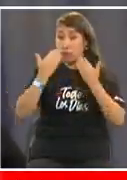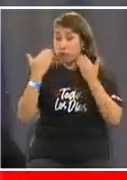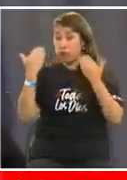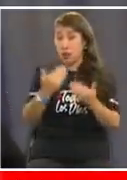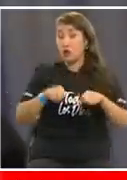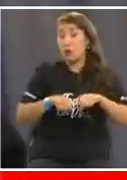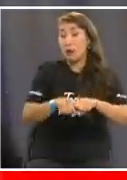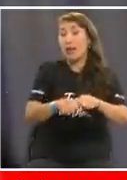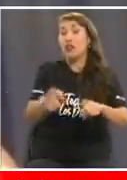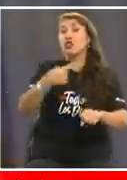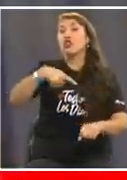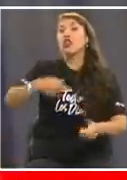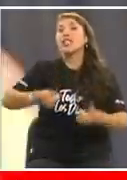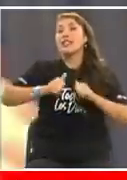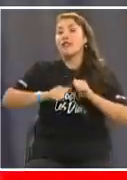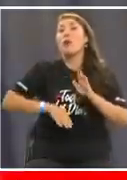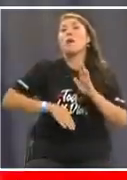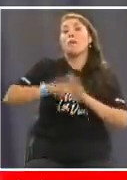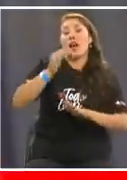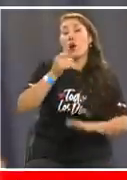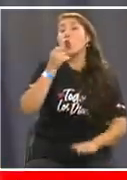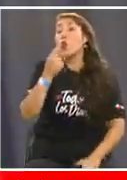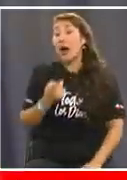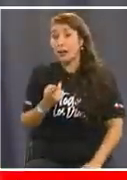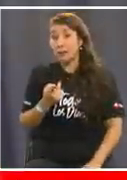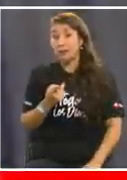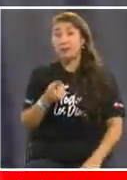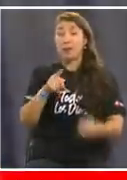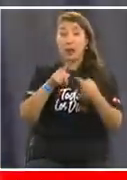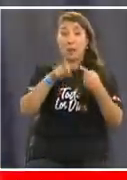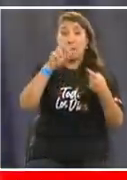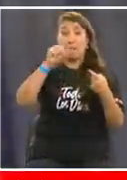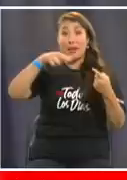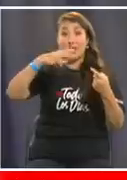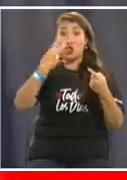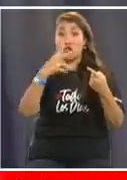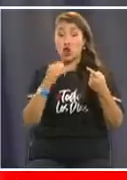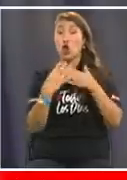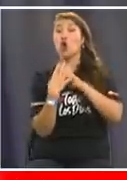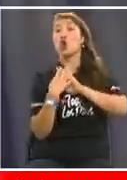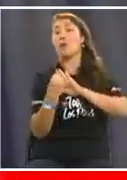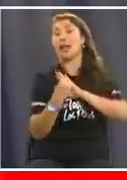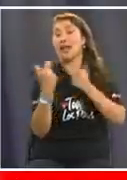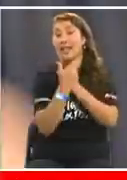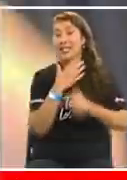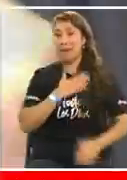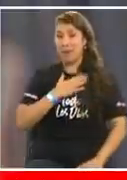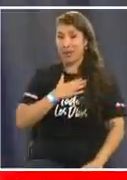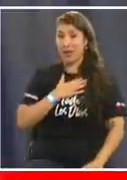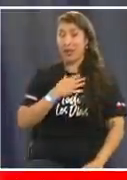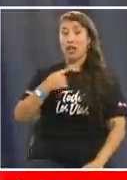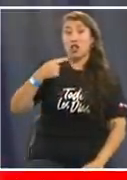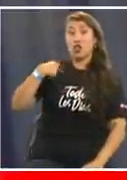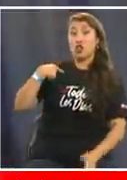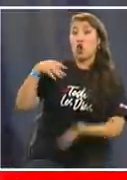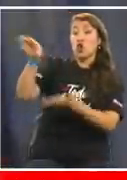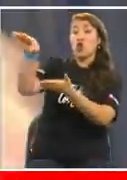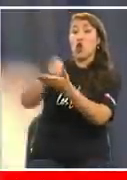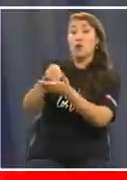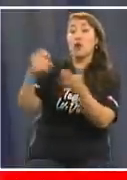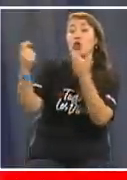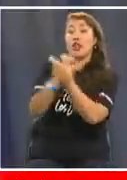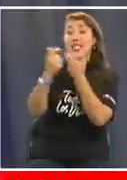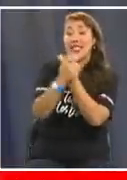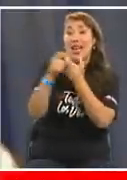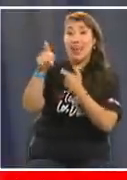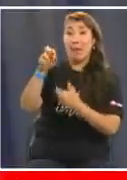hacer es plantearnos un desafío mayor, es decir, que Pancho imite mi risa, yo imito la risa de él y